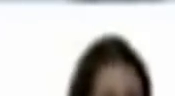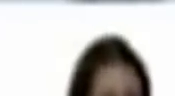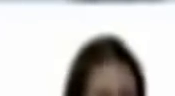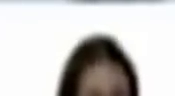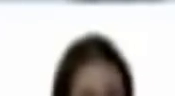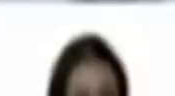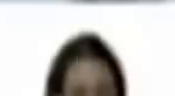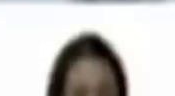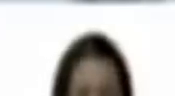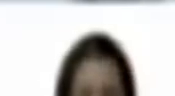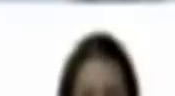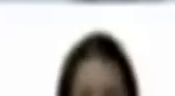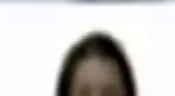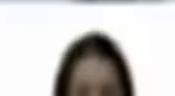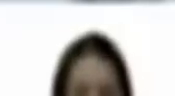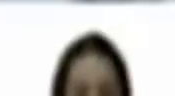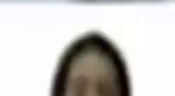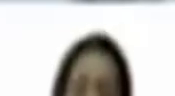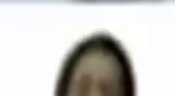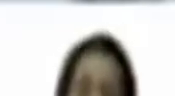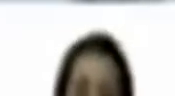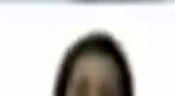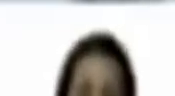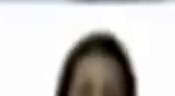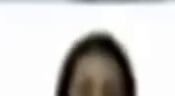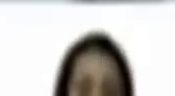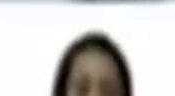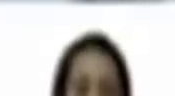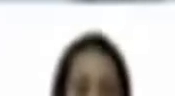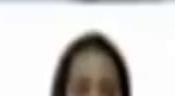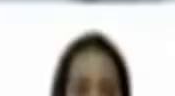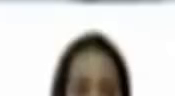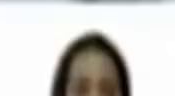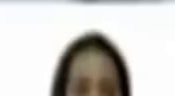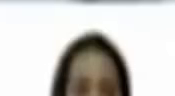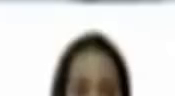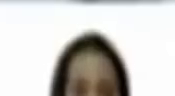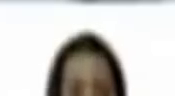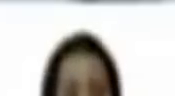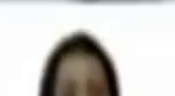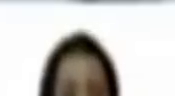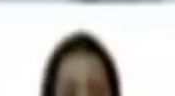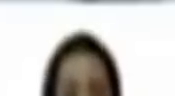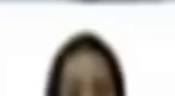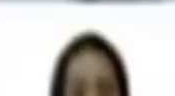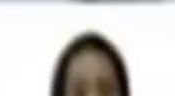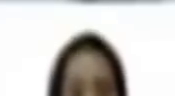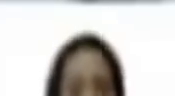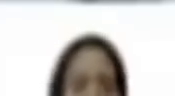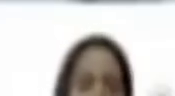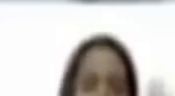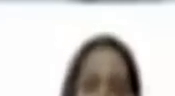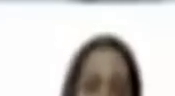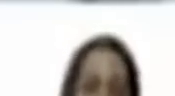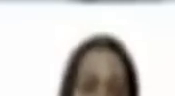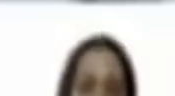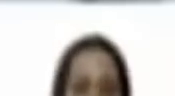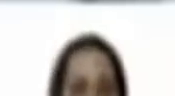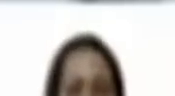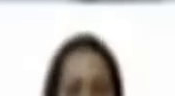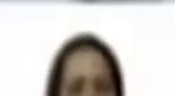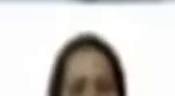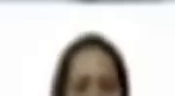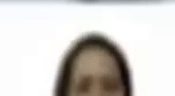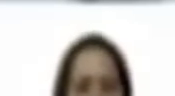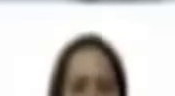el líder opositor ha decidido enviar a Gerardo blay sí señores el representante del régimen de Nicolás maduro y de la oposición venezolana se reunieron en París Nicolás